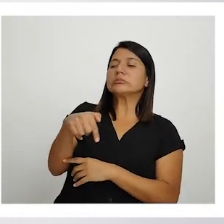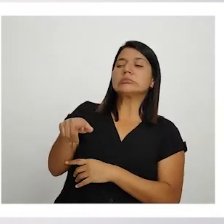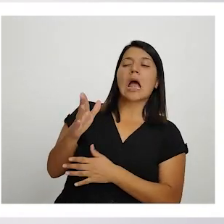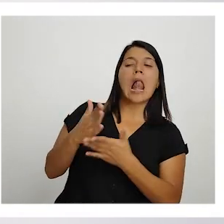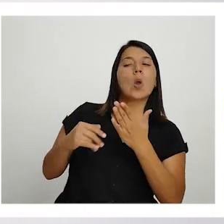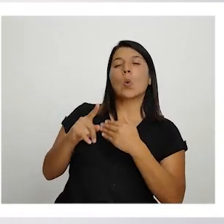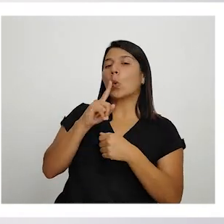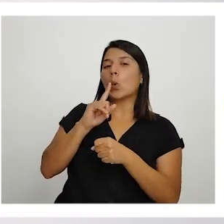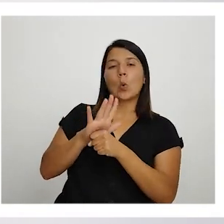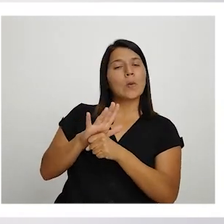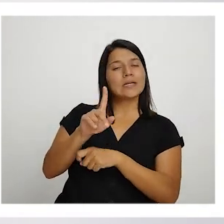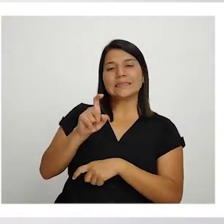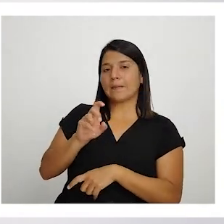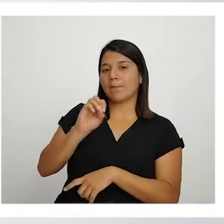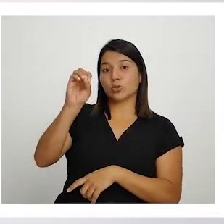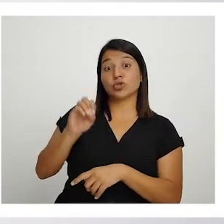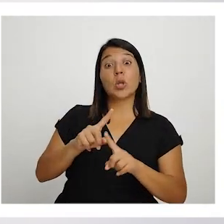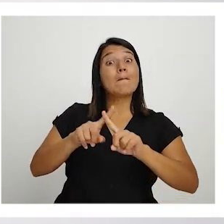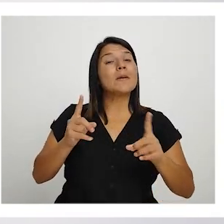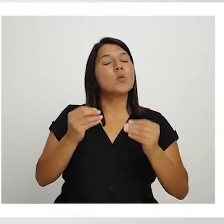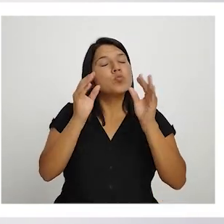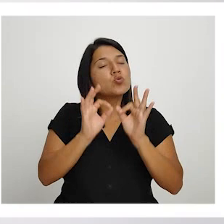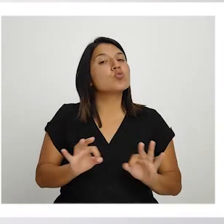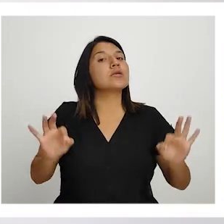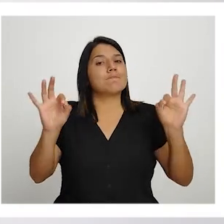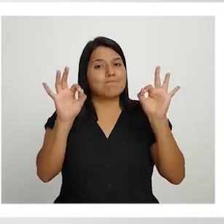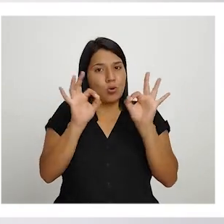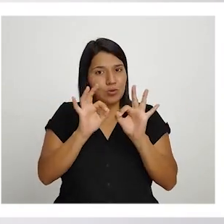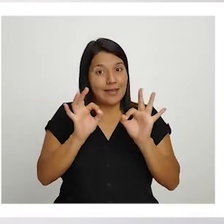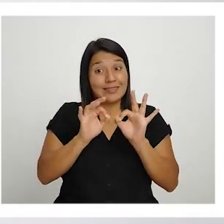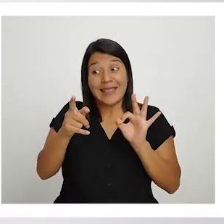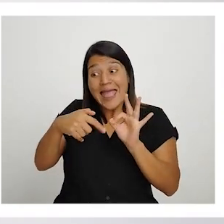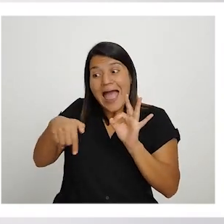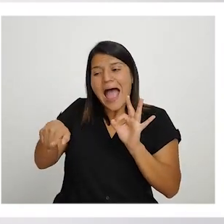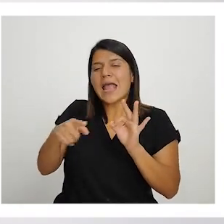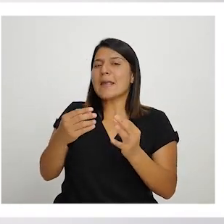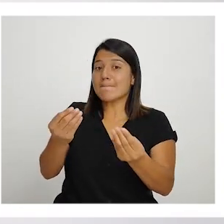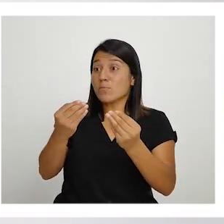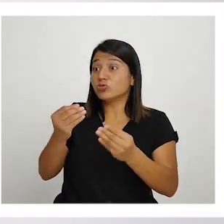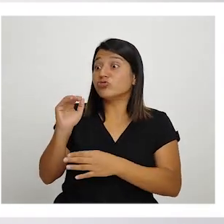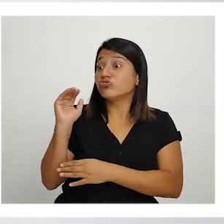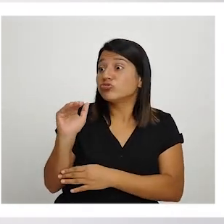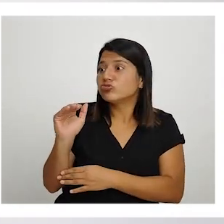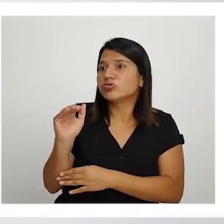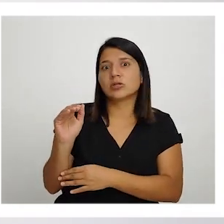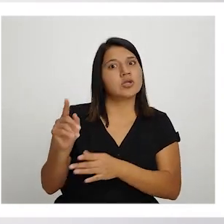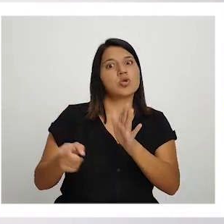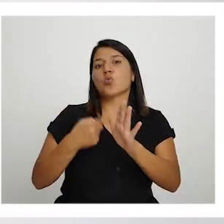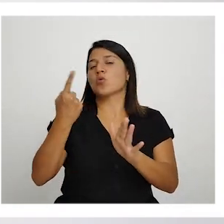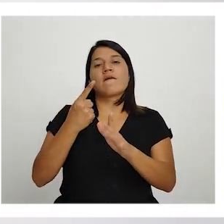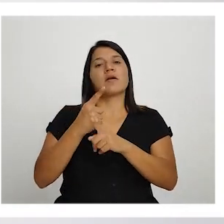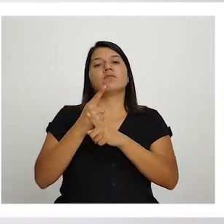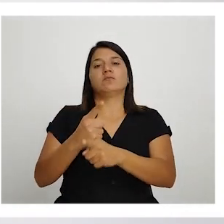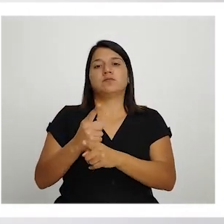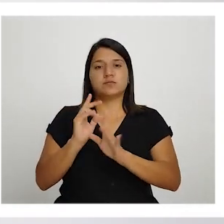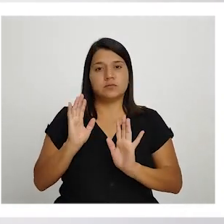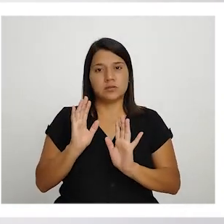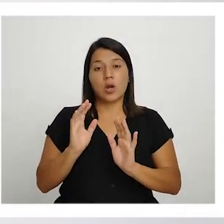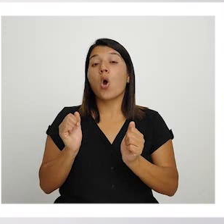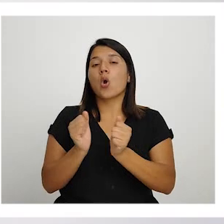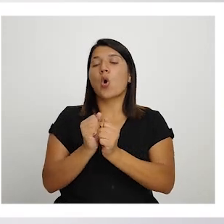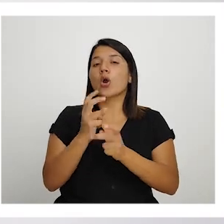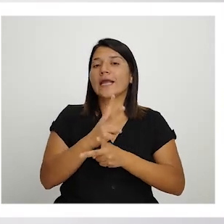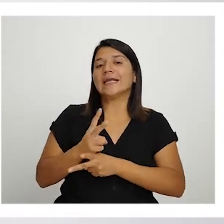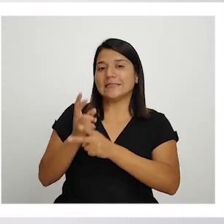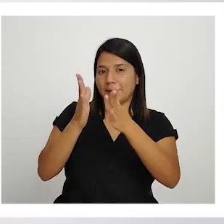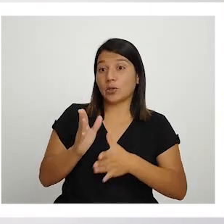incumplimientos. Lo importante es que muchos de esos incumplimientos se corrigieron de una vez, ahí con la presencia del inspector del MEIC. Y